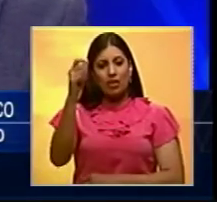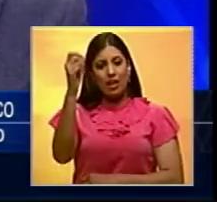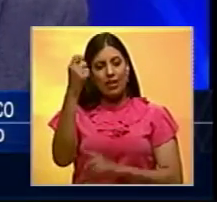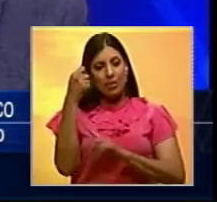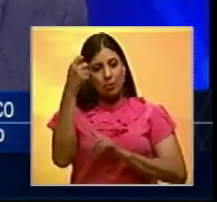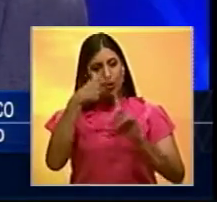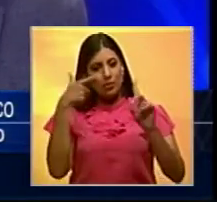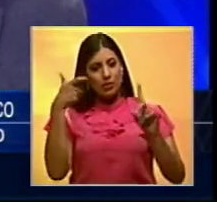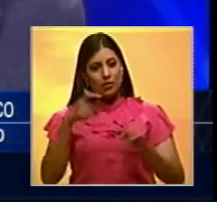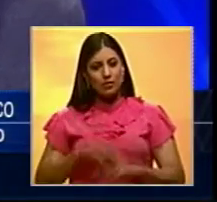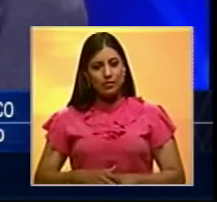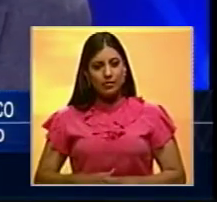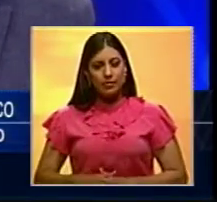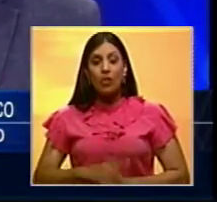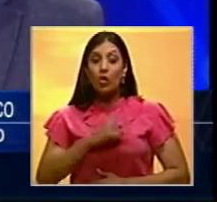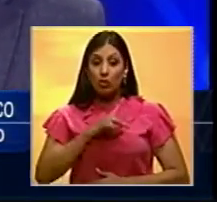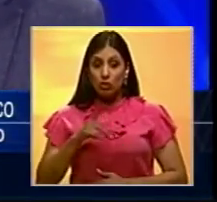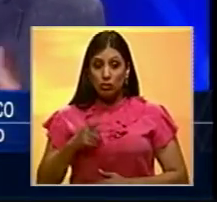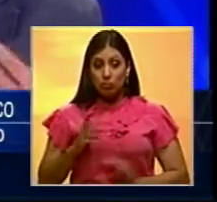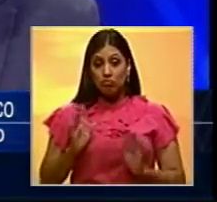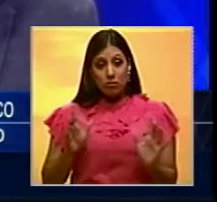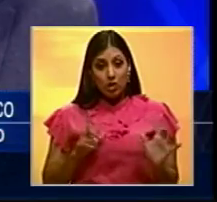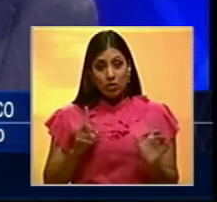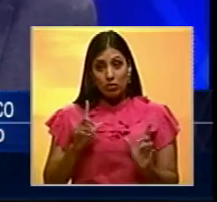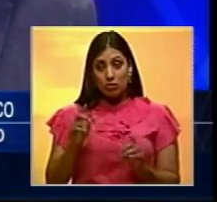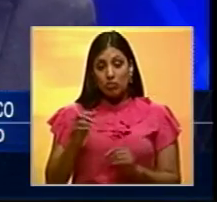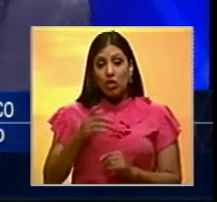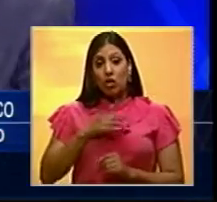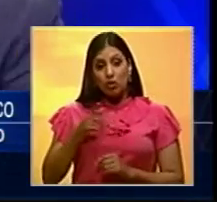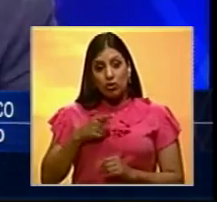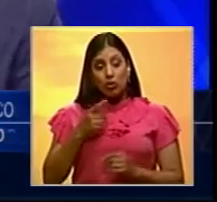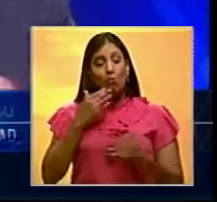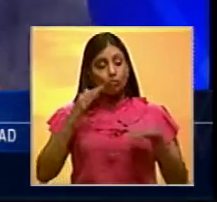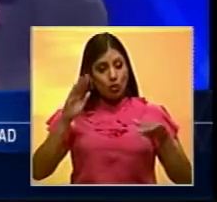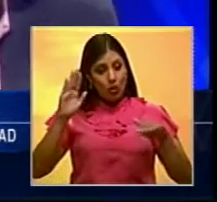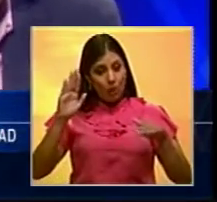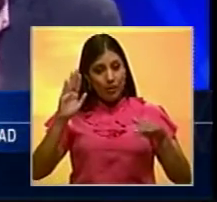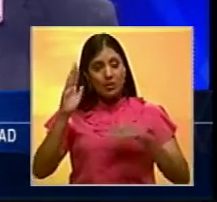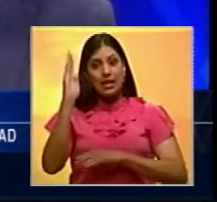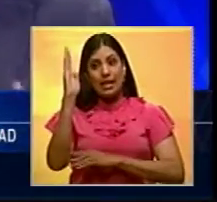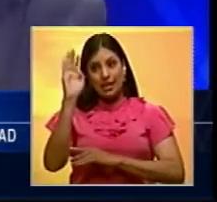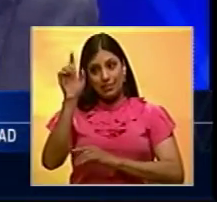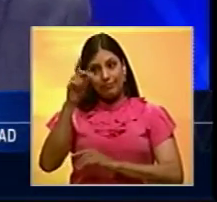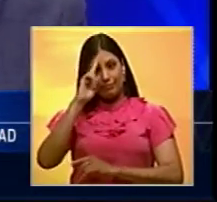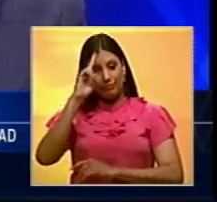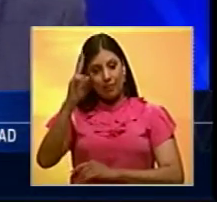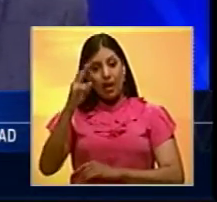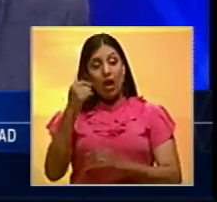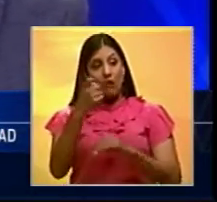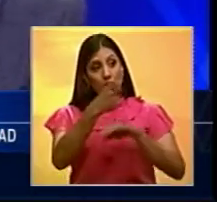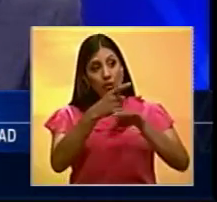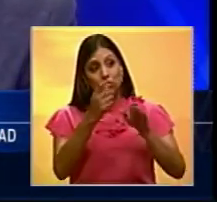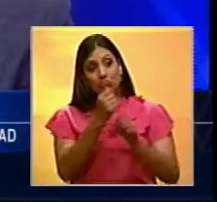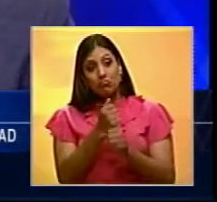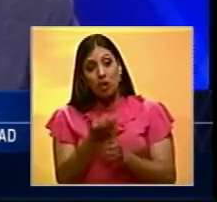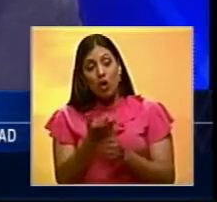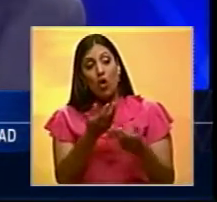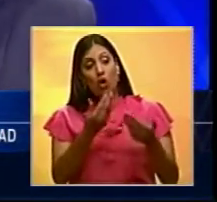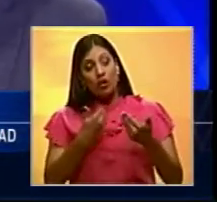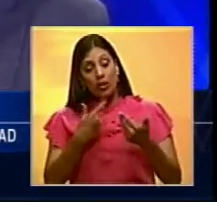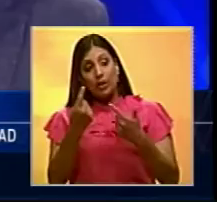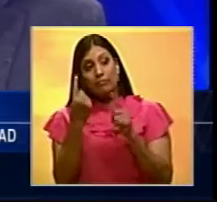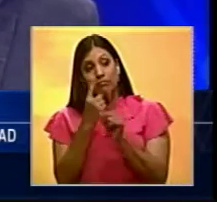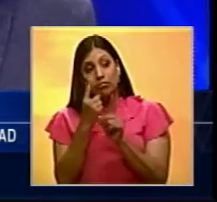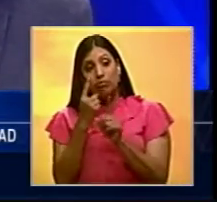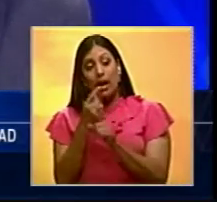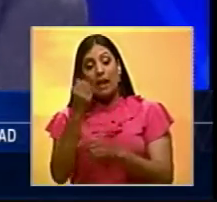Amazonas. Nosotros ya cumplimos o dimos el gesto con que nos comprometimos a la iglesia. Ahora le toca al gobierno devolver las competencias